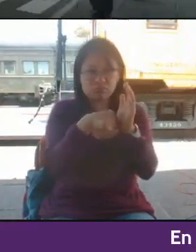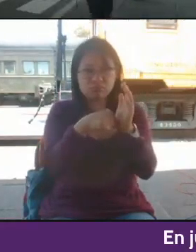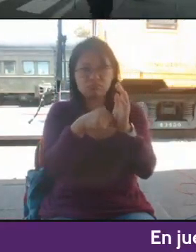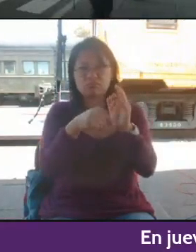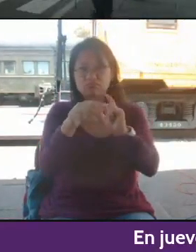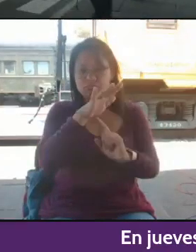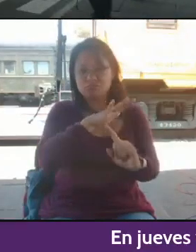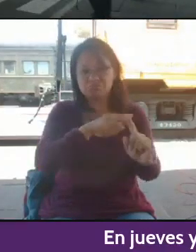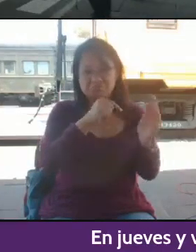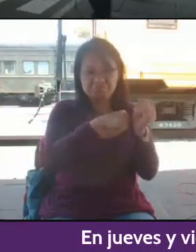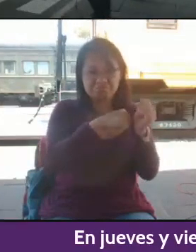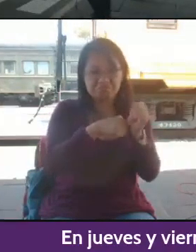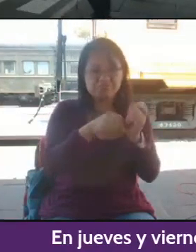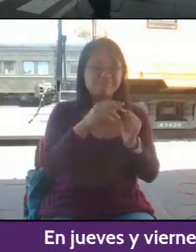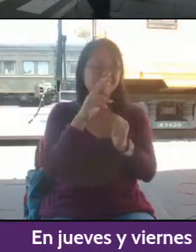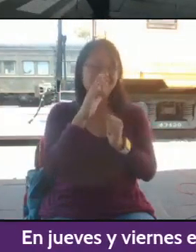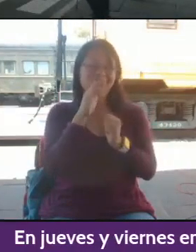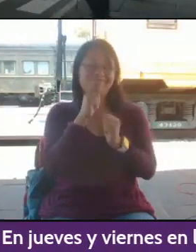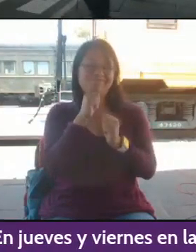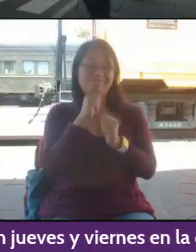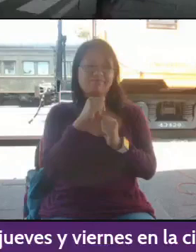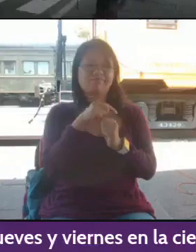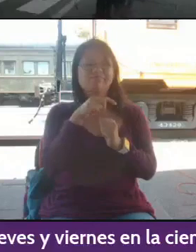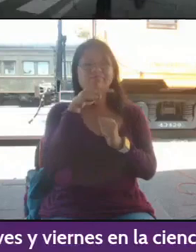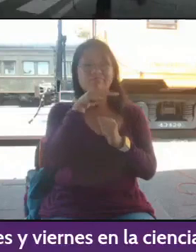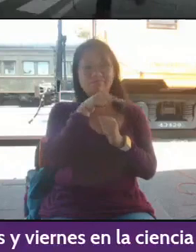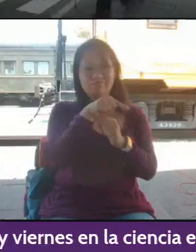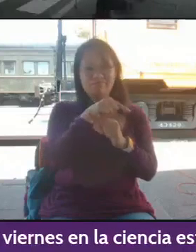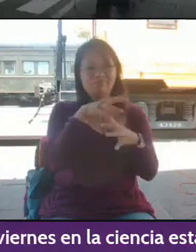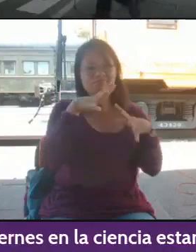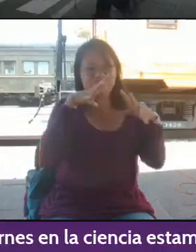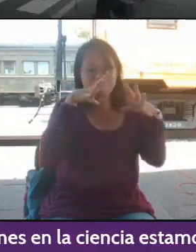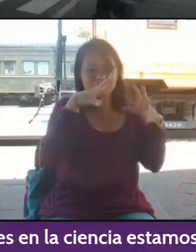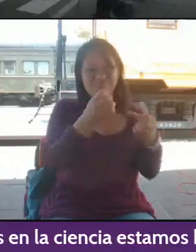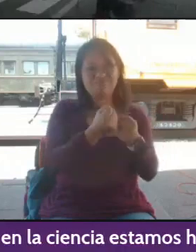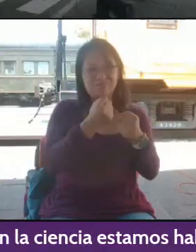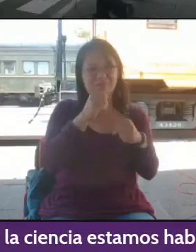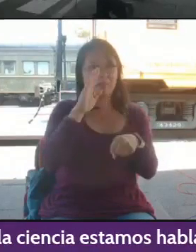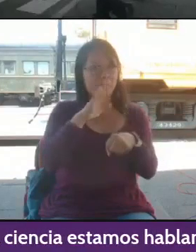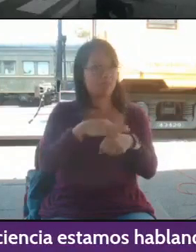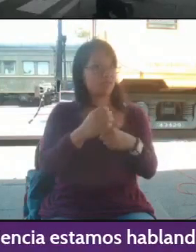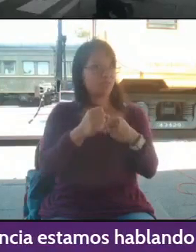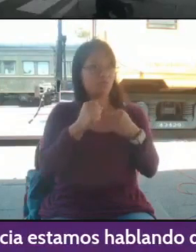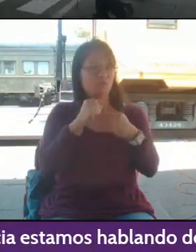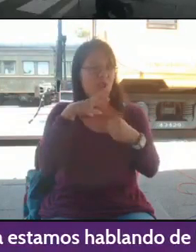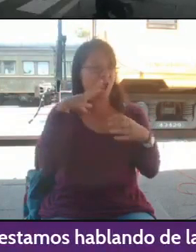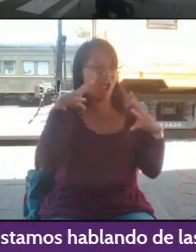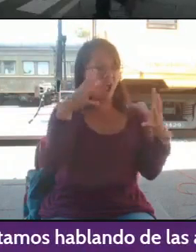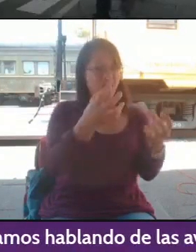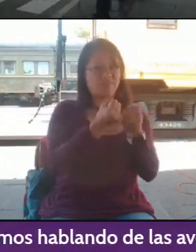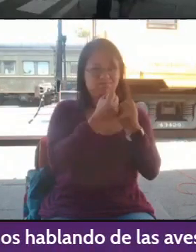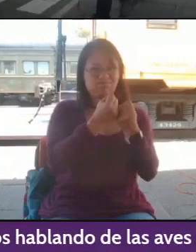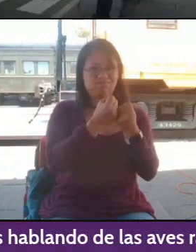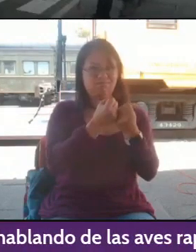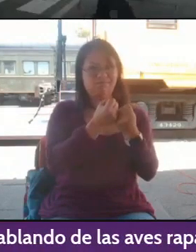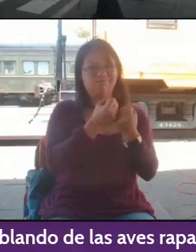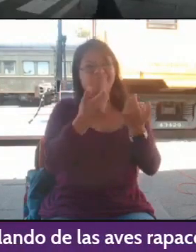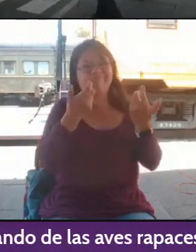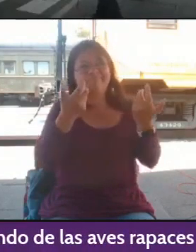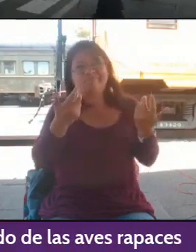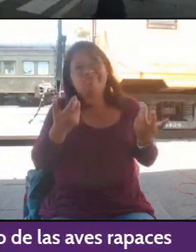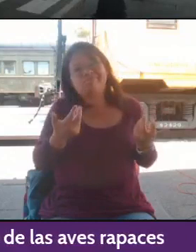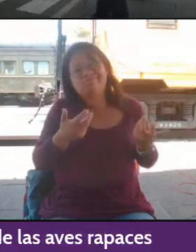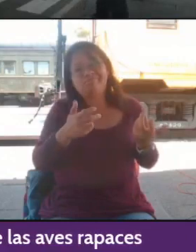cuentas, al ser depredador tope, ser el máximo depredador de la zona, hace que no sea tan necesario pasar desapercibido,